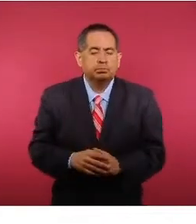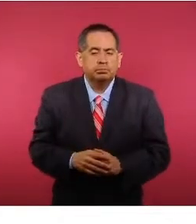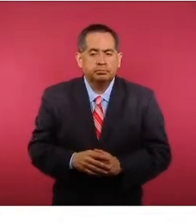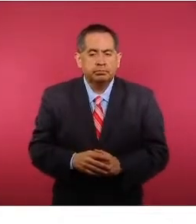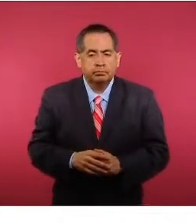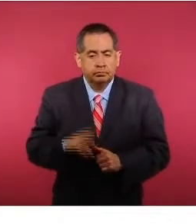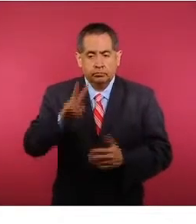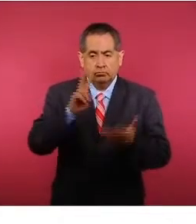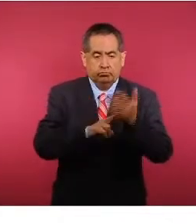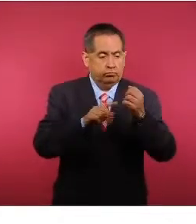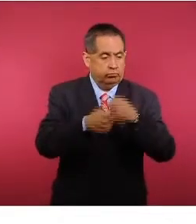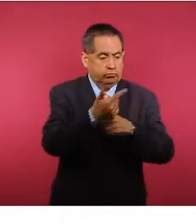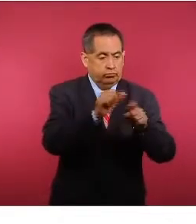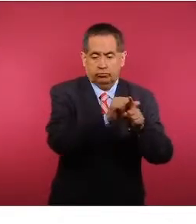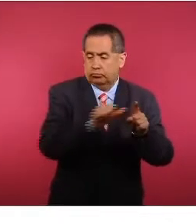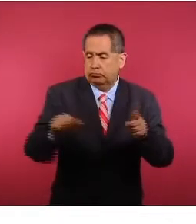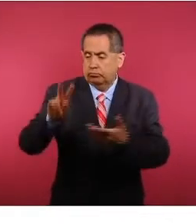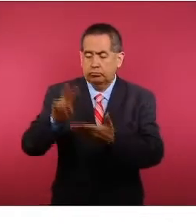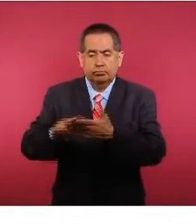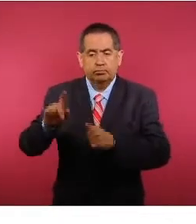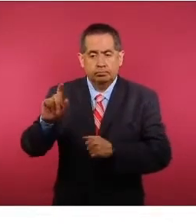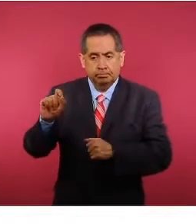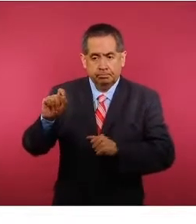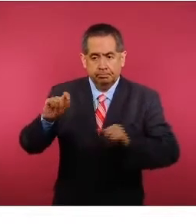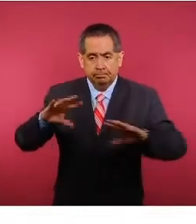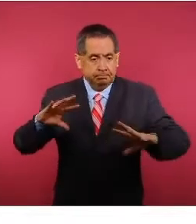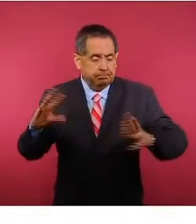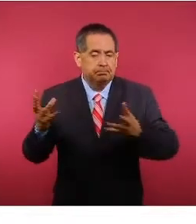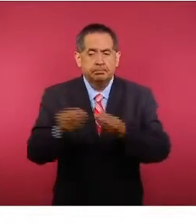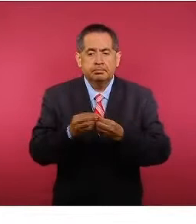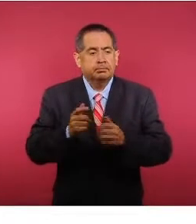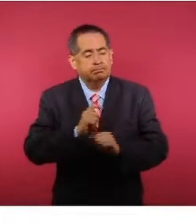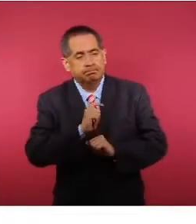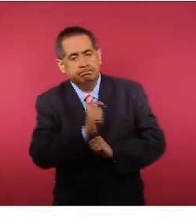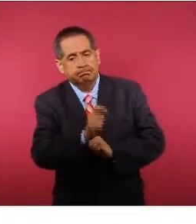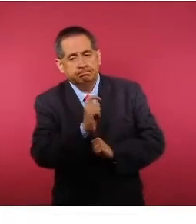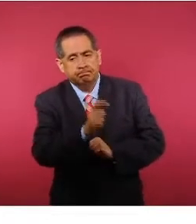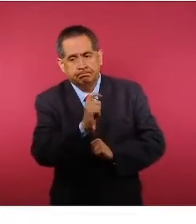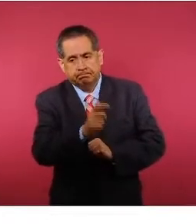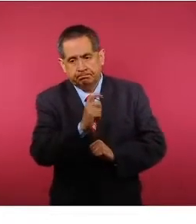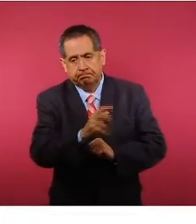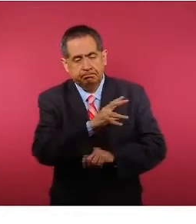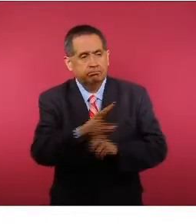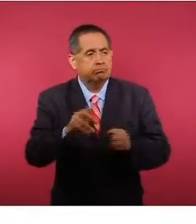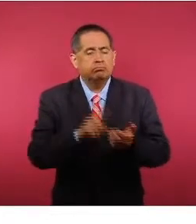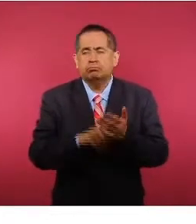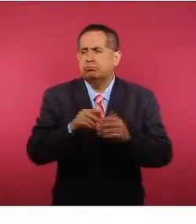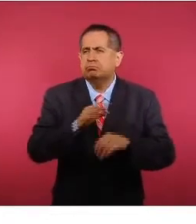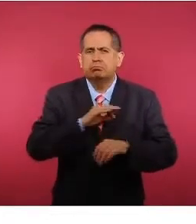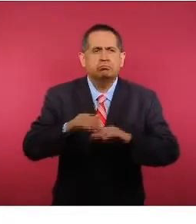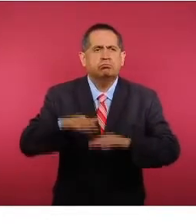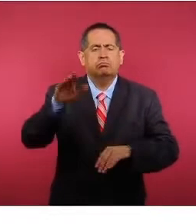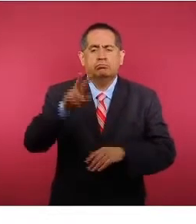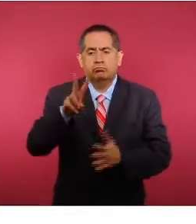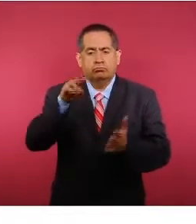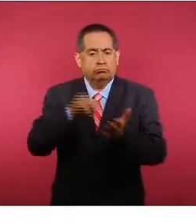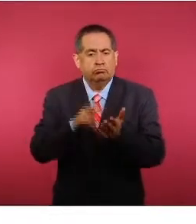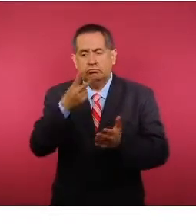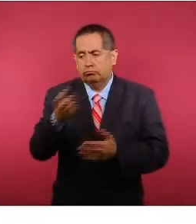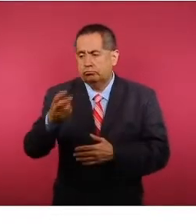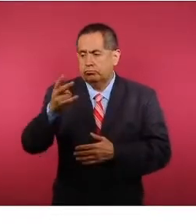Del 2012 al 2020 se pagaron más de